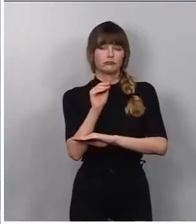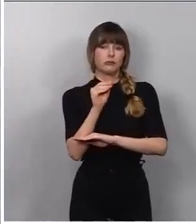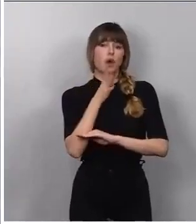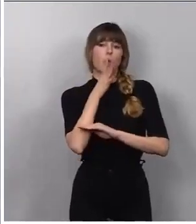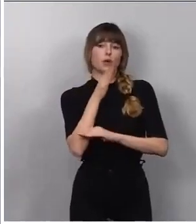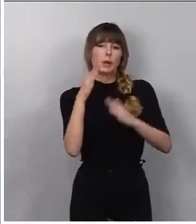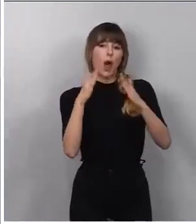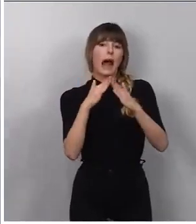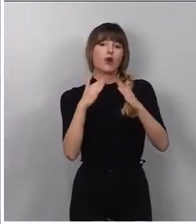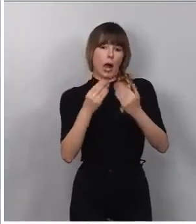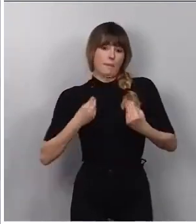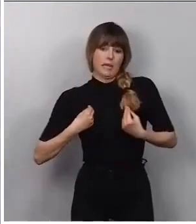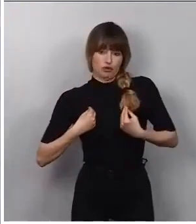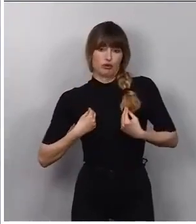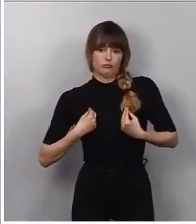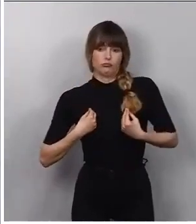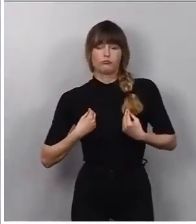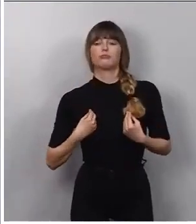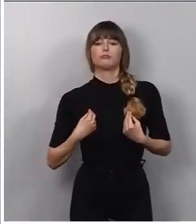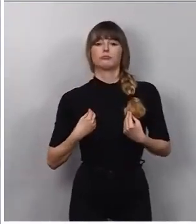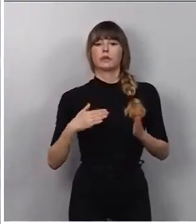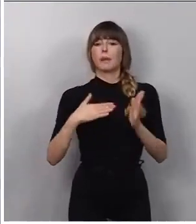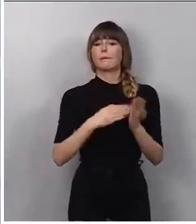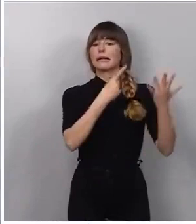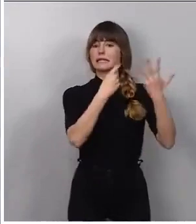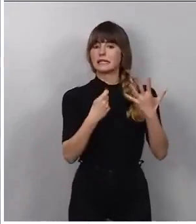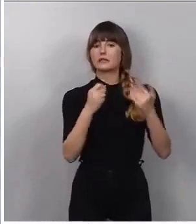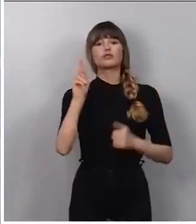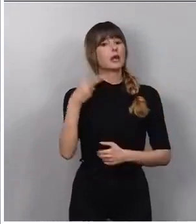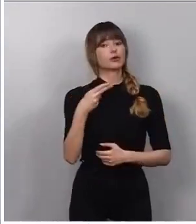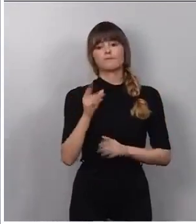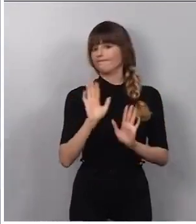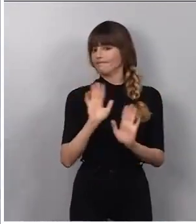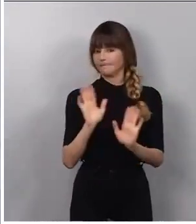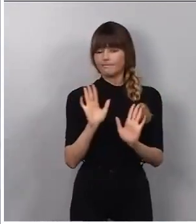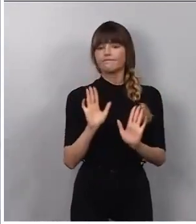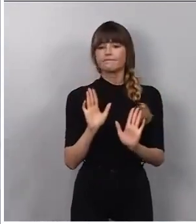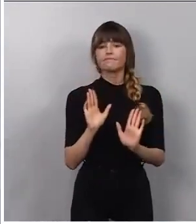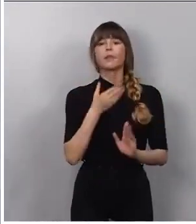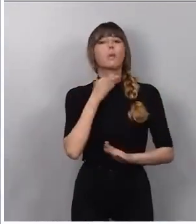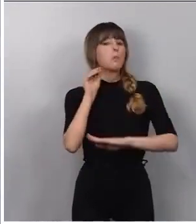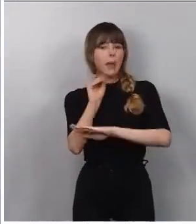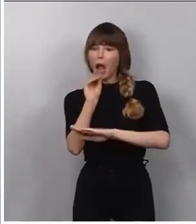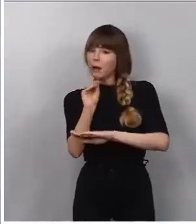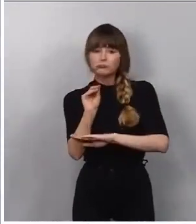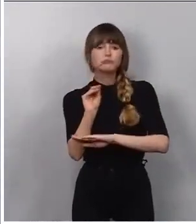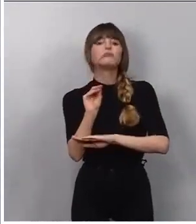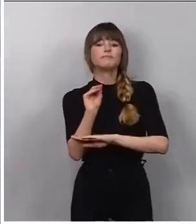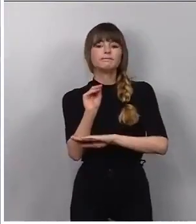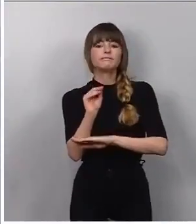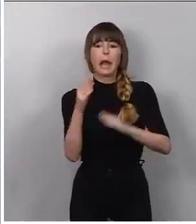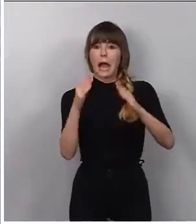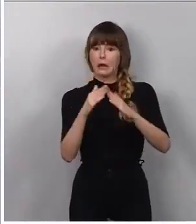alojamiento por eh recibían 1000000 € era la cuantía de beca que iba destinada a